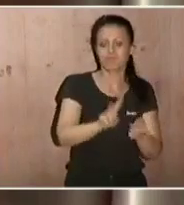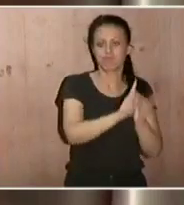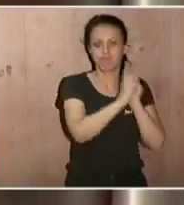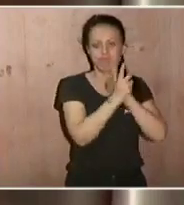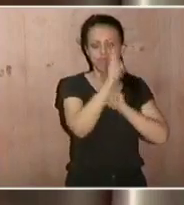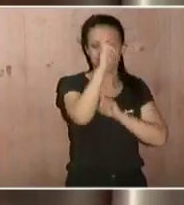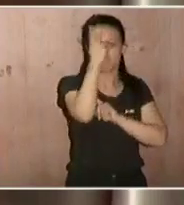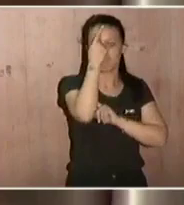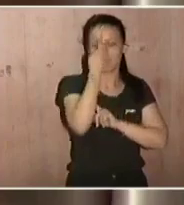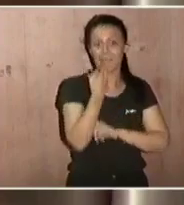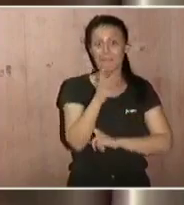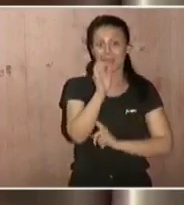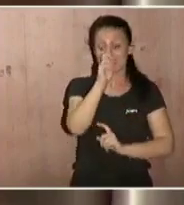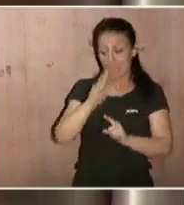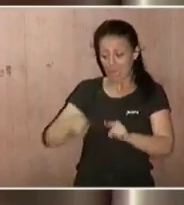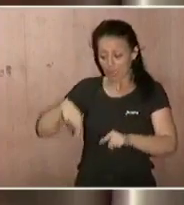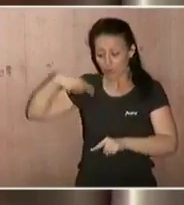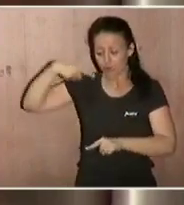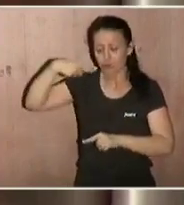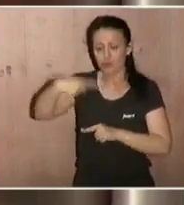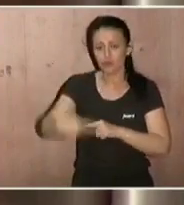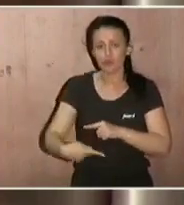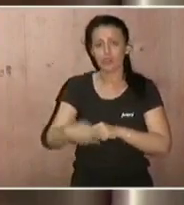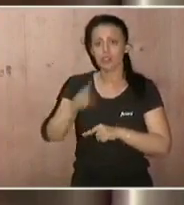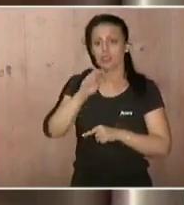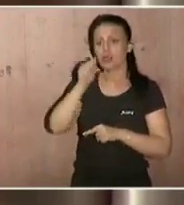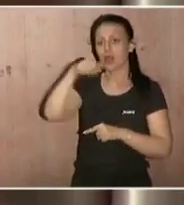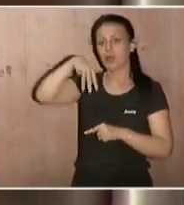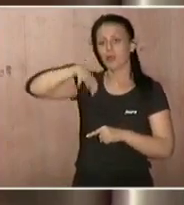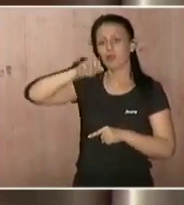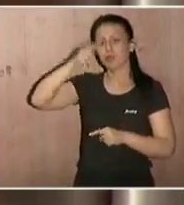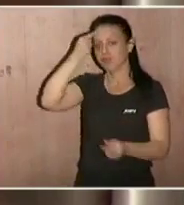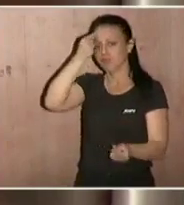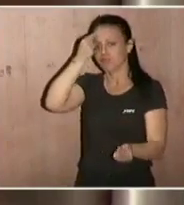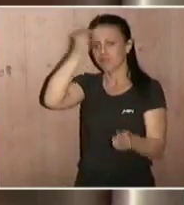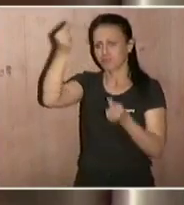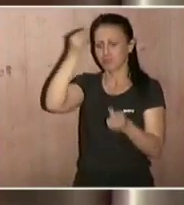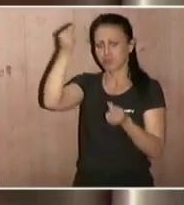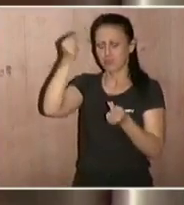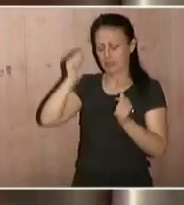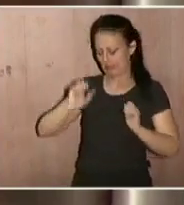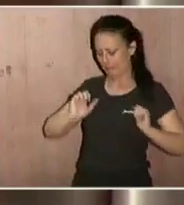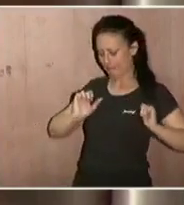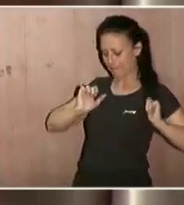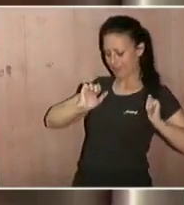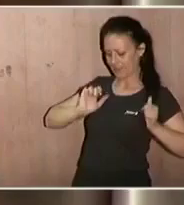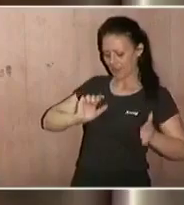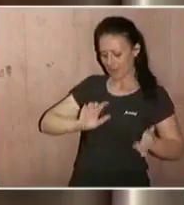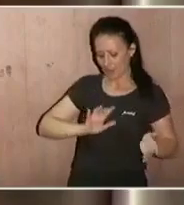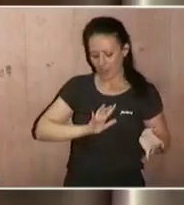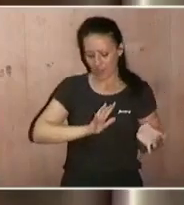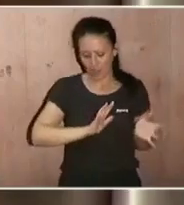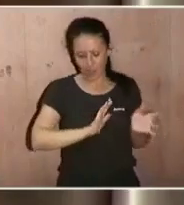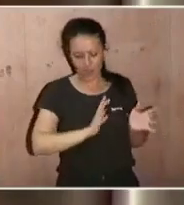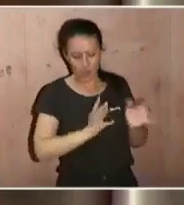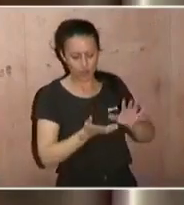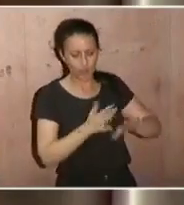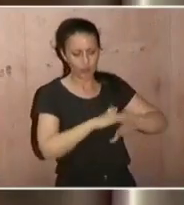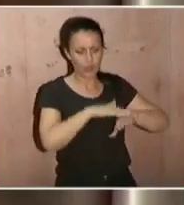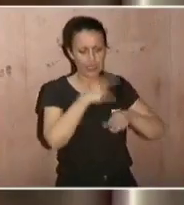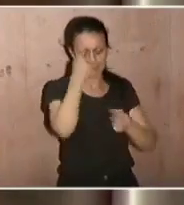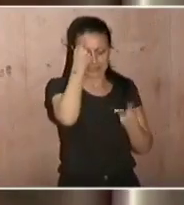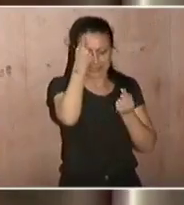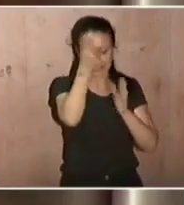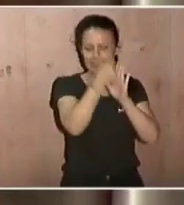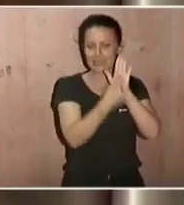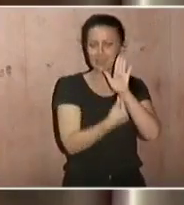20 años más tarde llevaría a Ramón a matizar su concepción inicial, tomando como base los criterios apuntados